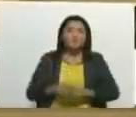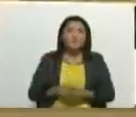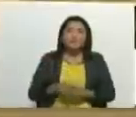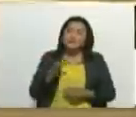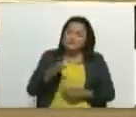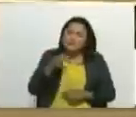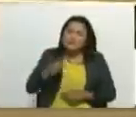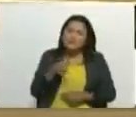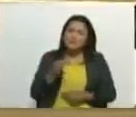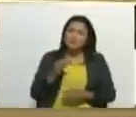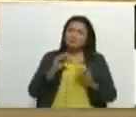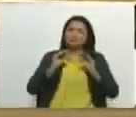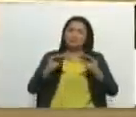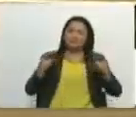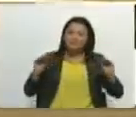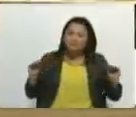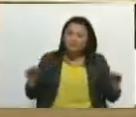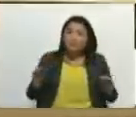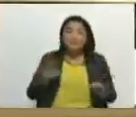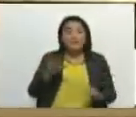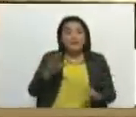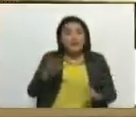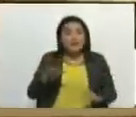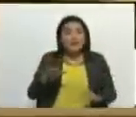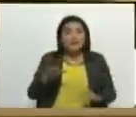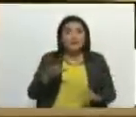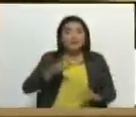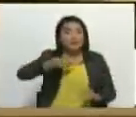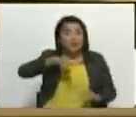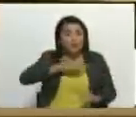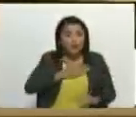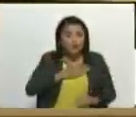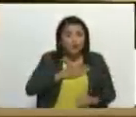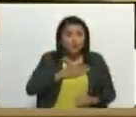hemos insistido en que nuestro papel